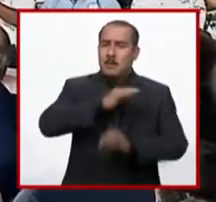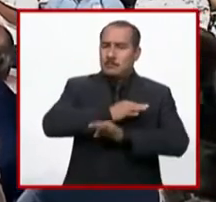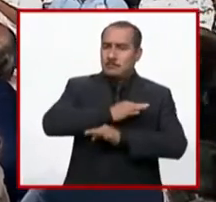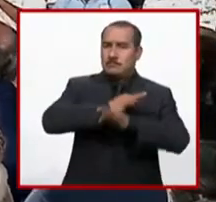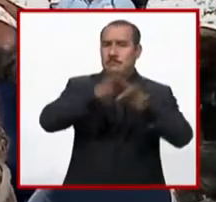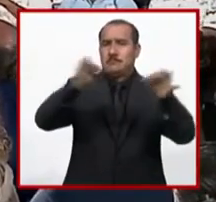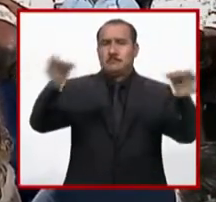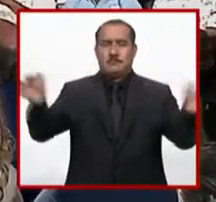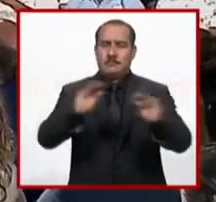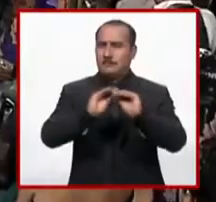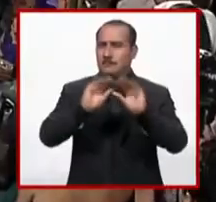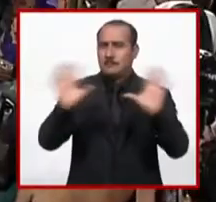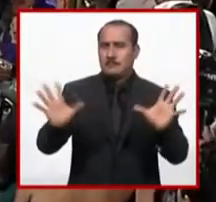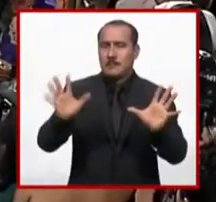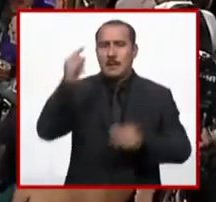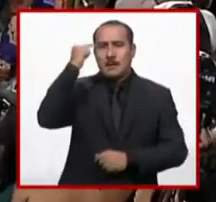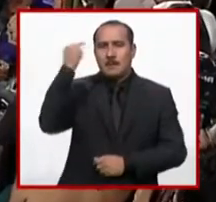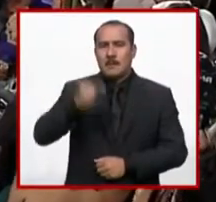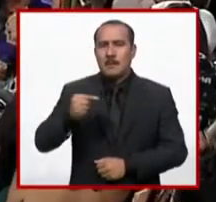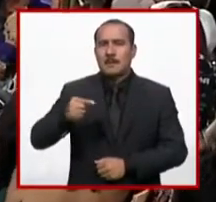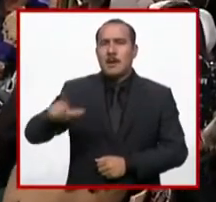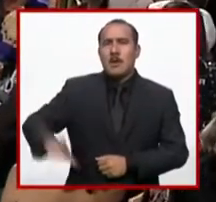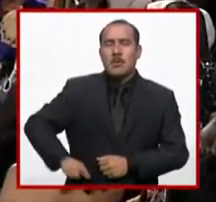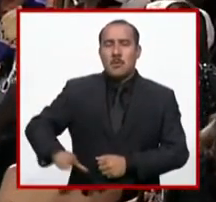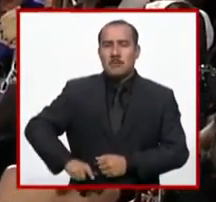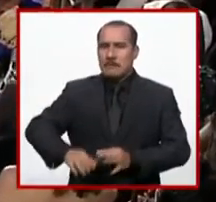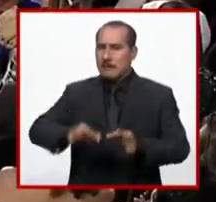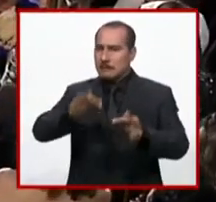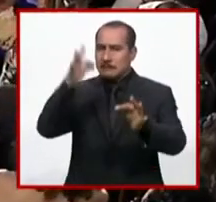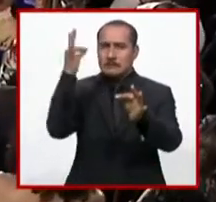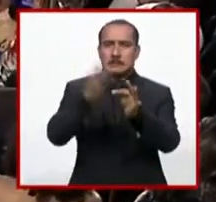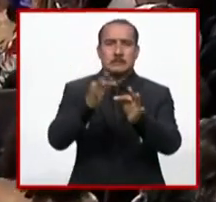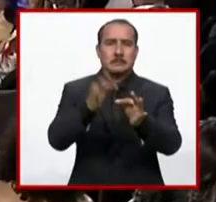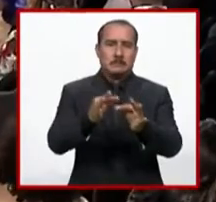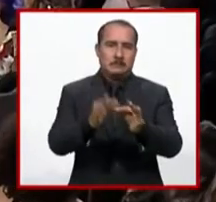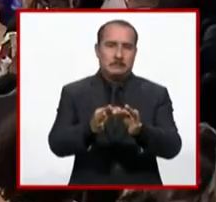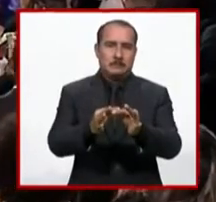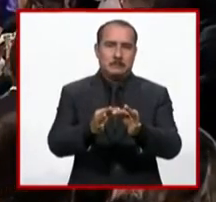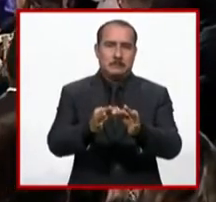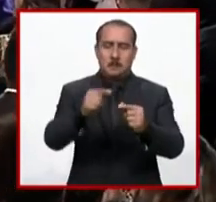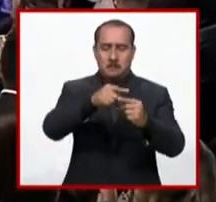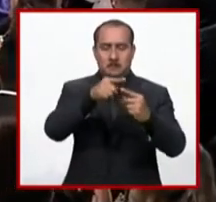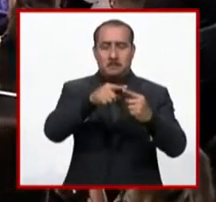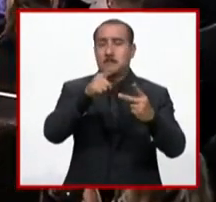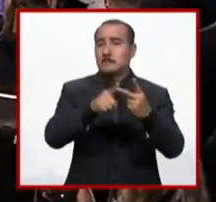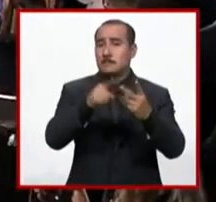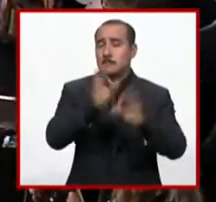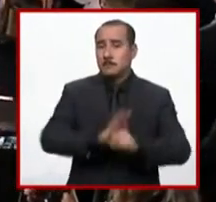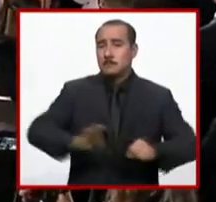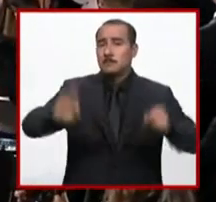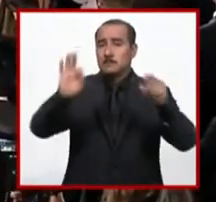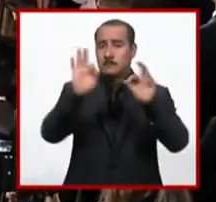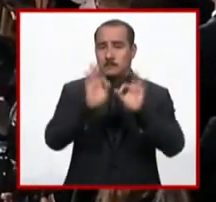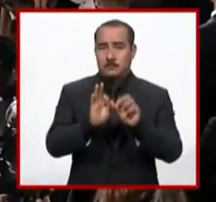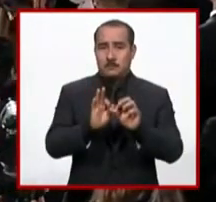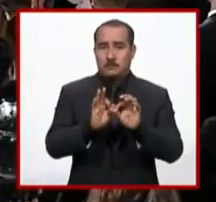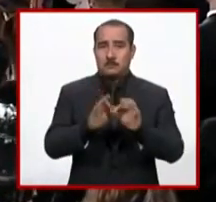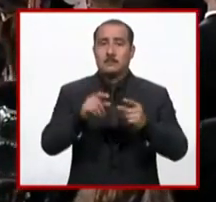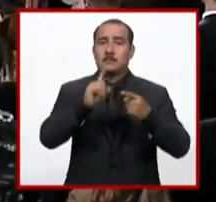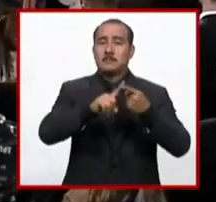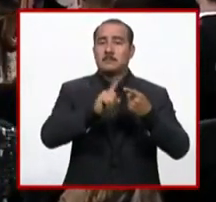claro para tener un gobierno eficiente en dos vías muy importantes. La